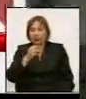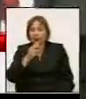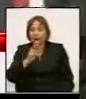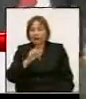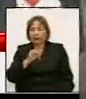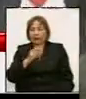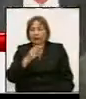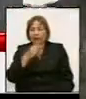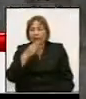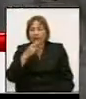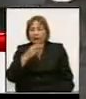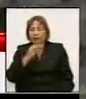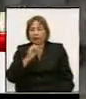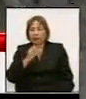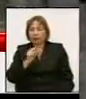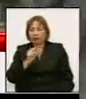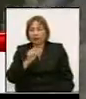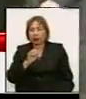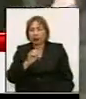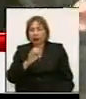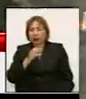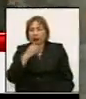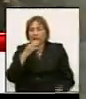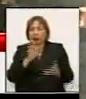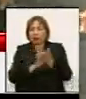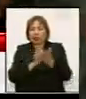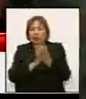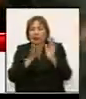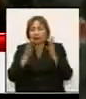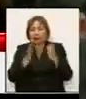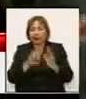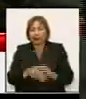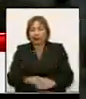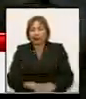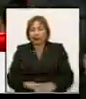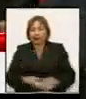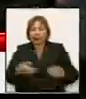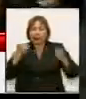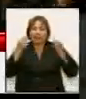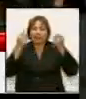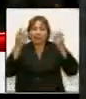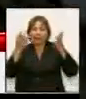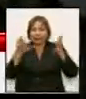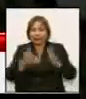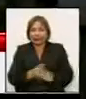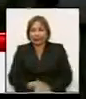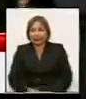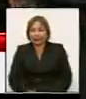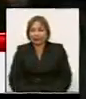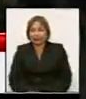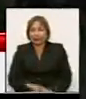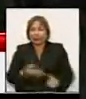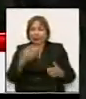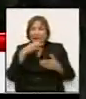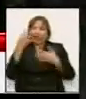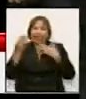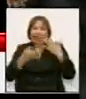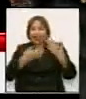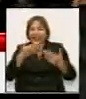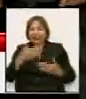de Inchausti. Así, entre palmas, entre vivas, entre arengas,